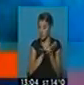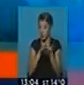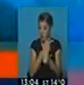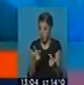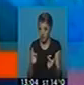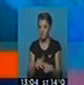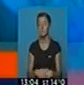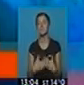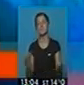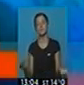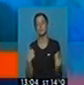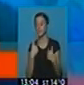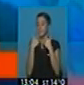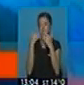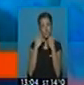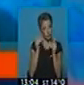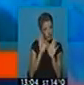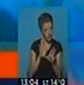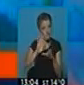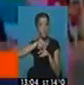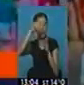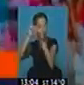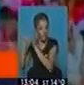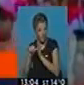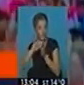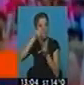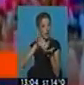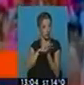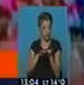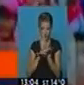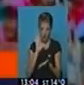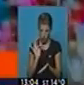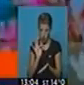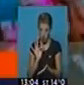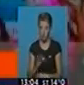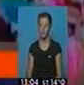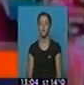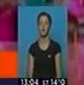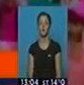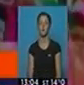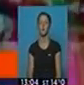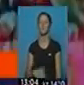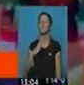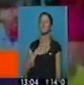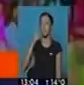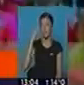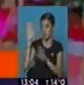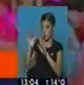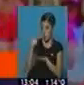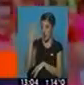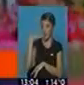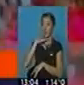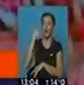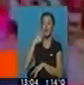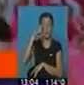a haber mucho, porque yo creo que el chavismo se va a tratar de consolidar en relación también a ese afuera. Yo coincido con lo que plantea José, que me parece que en este